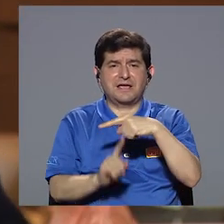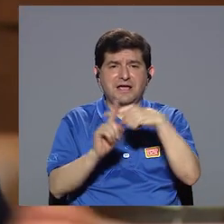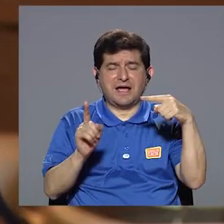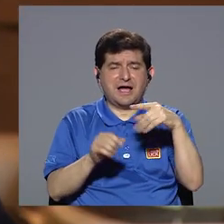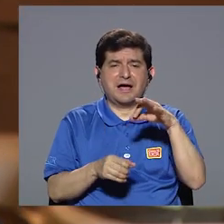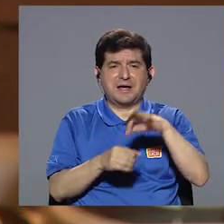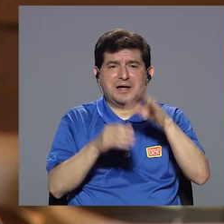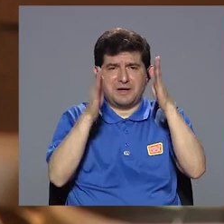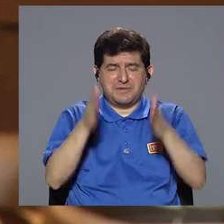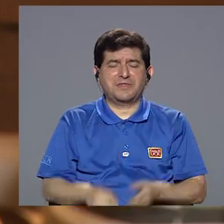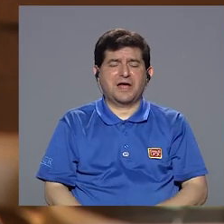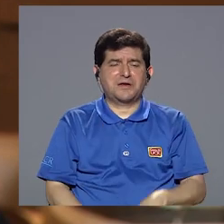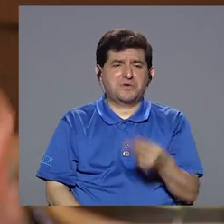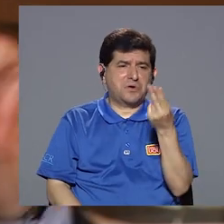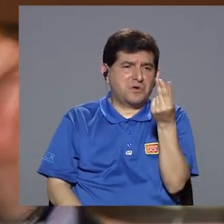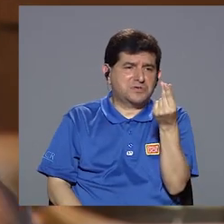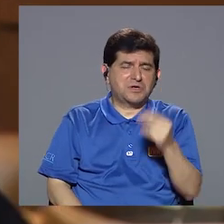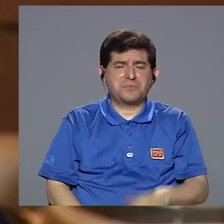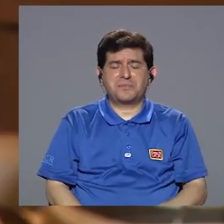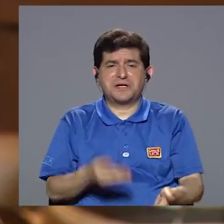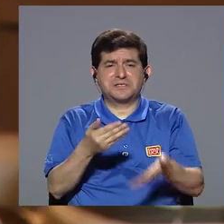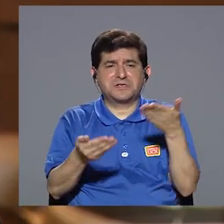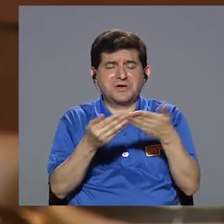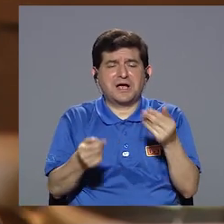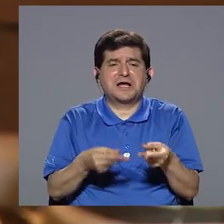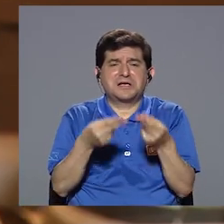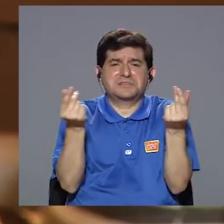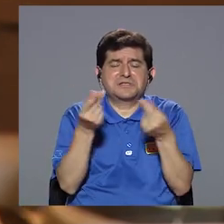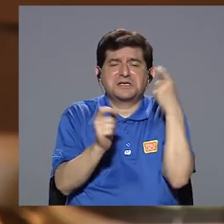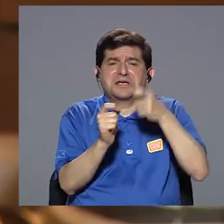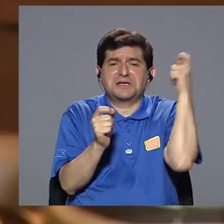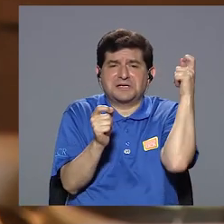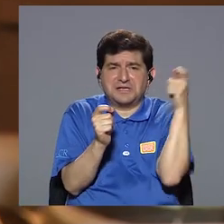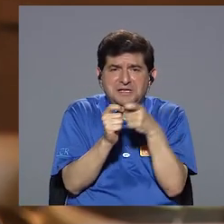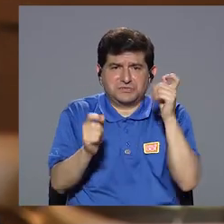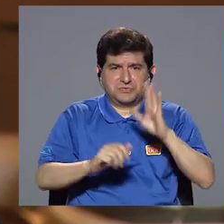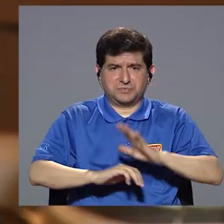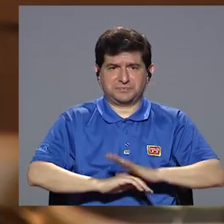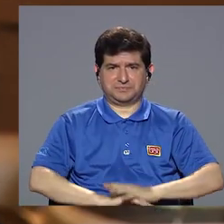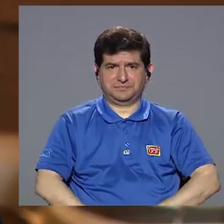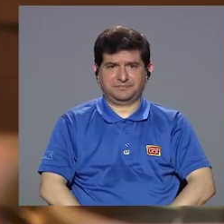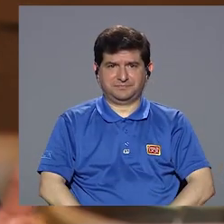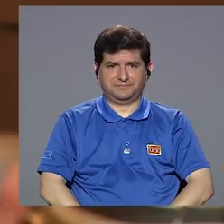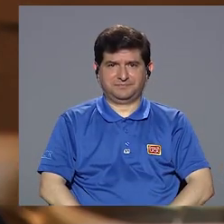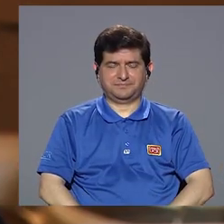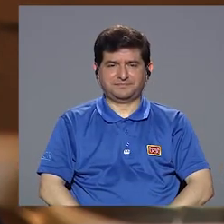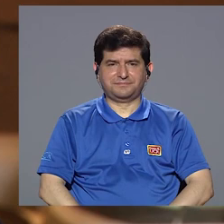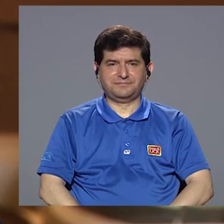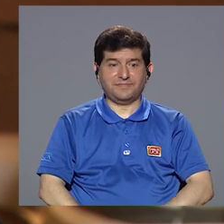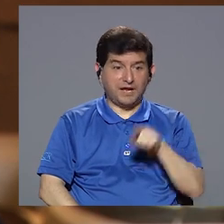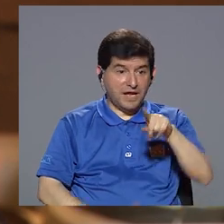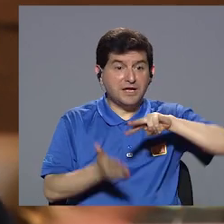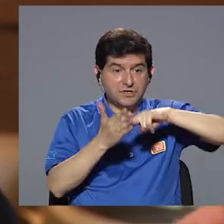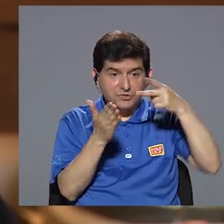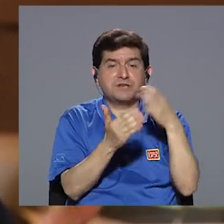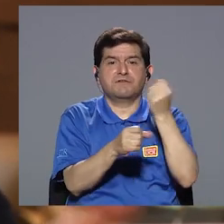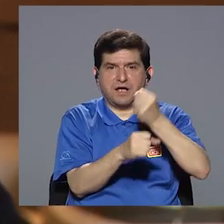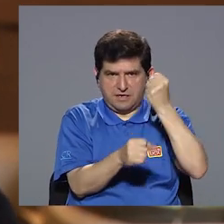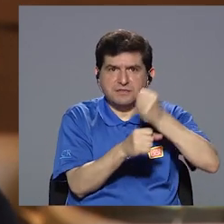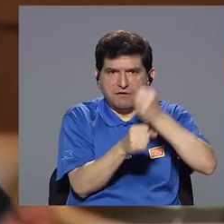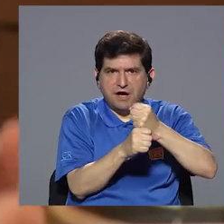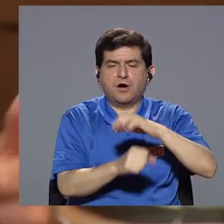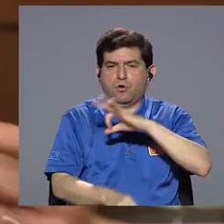medianos agricultores a un precio y casi que al costo también y de esta manera ha